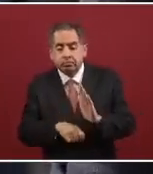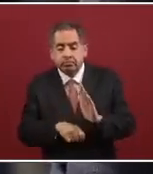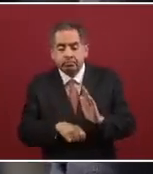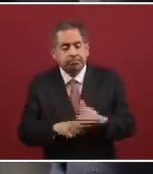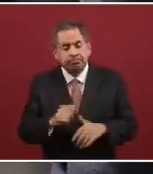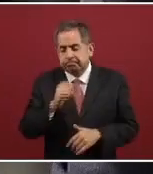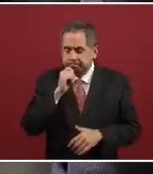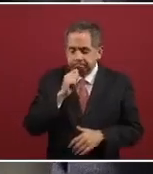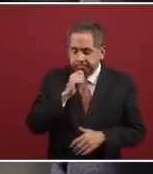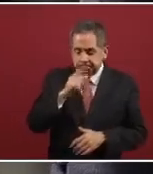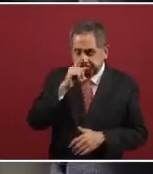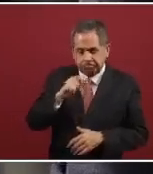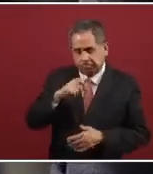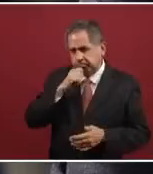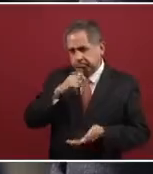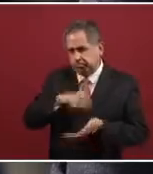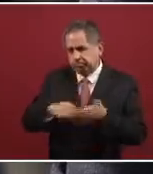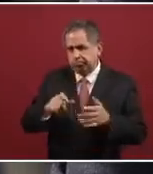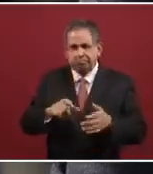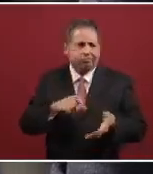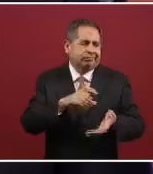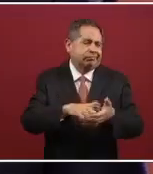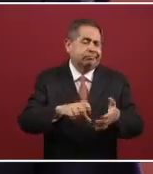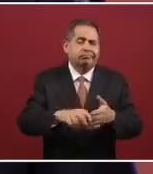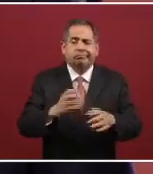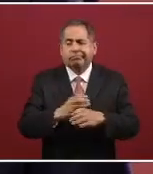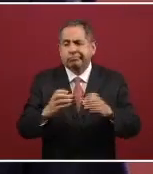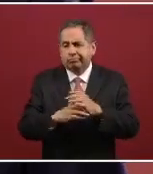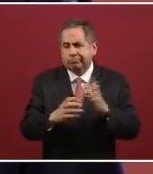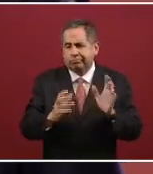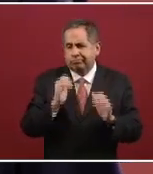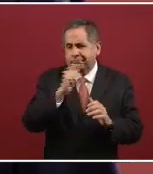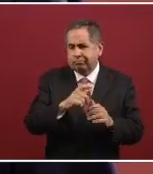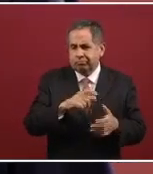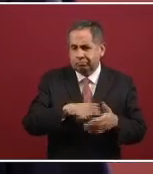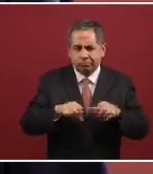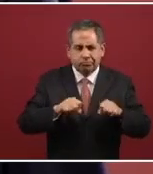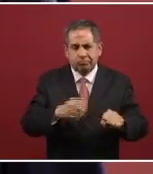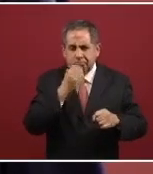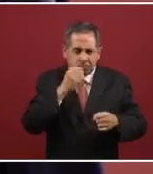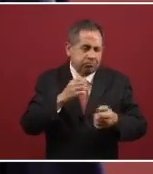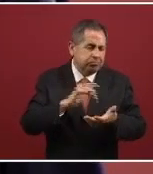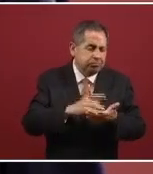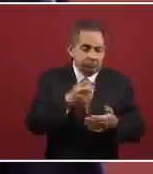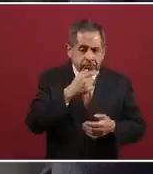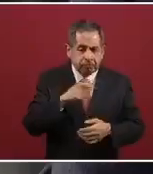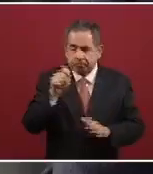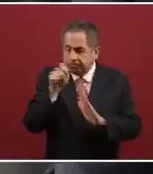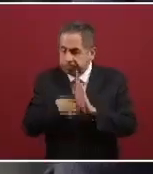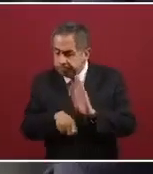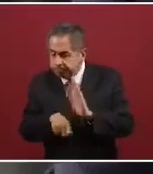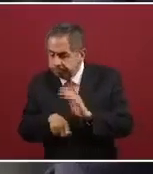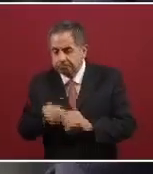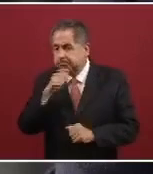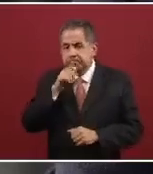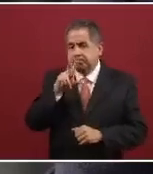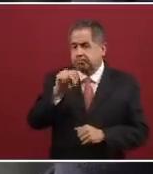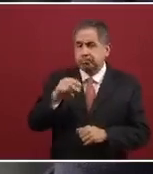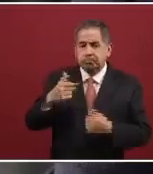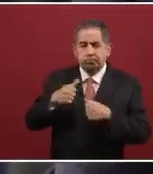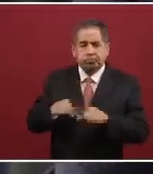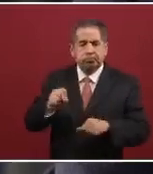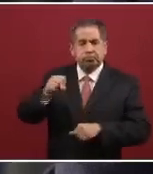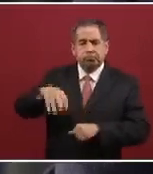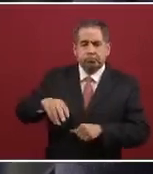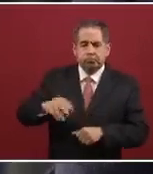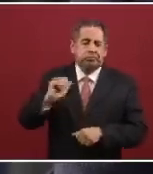para comprar, no sé, productos básicos, alimentos, medicinas, y los rechazan sistemáticamente. Quisiera ver si